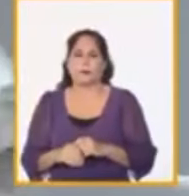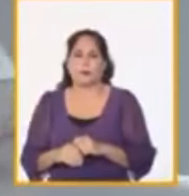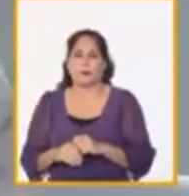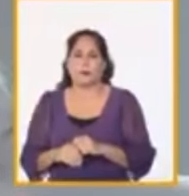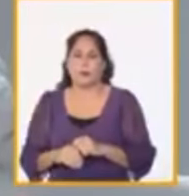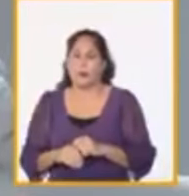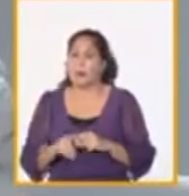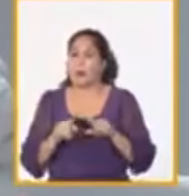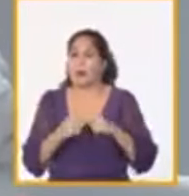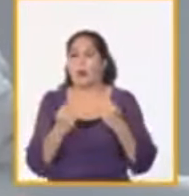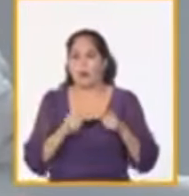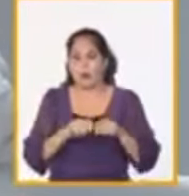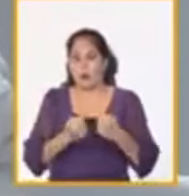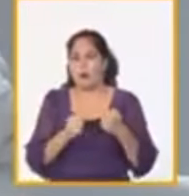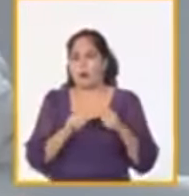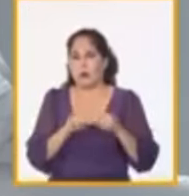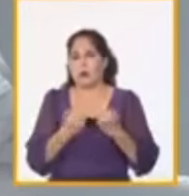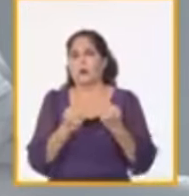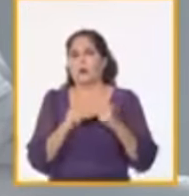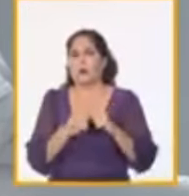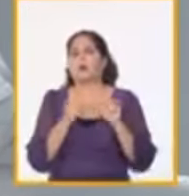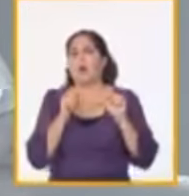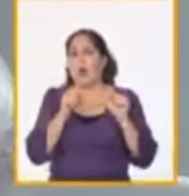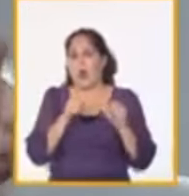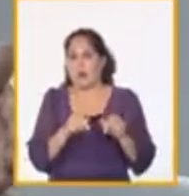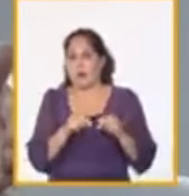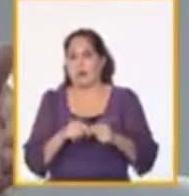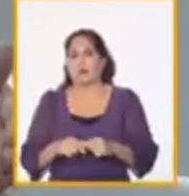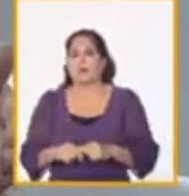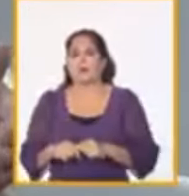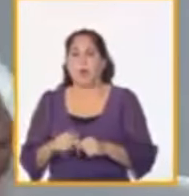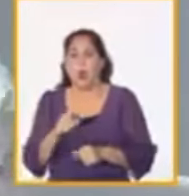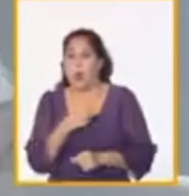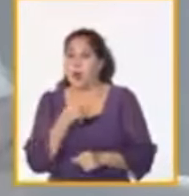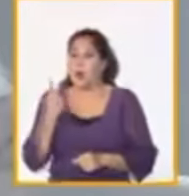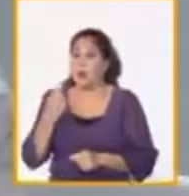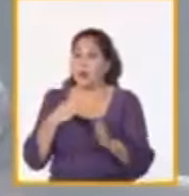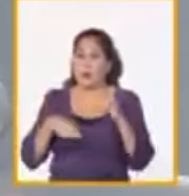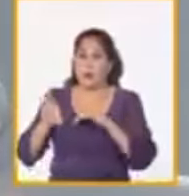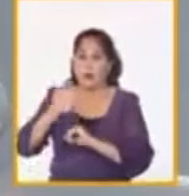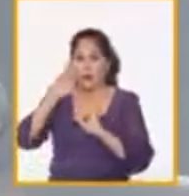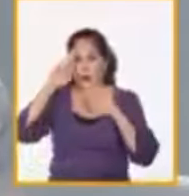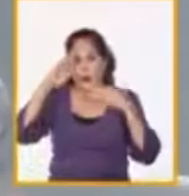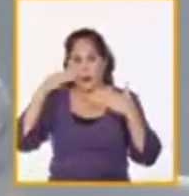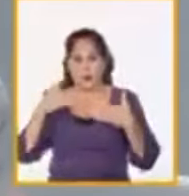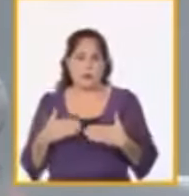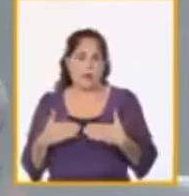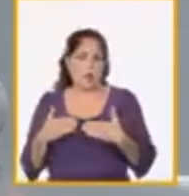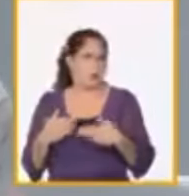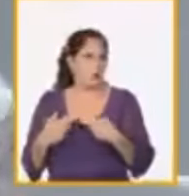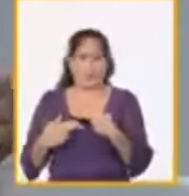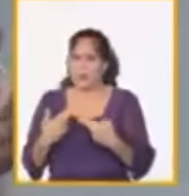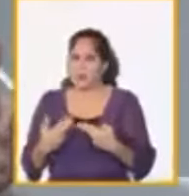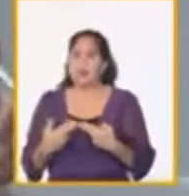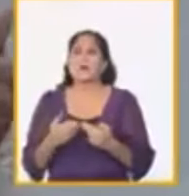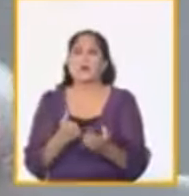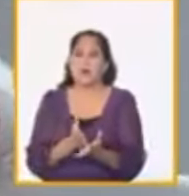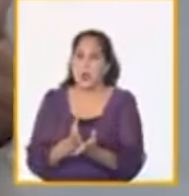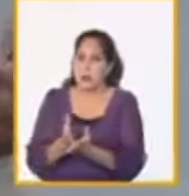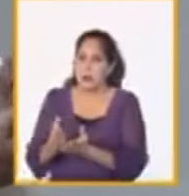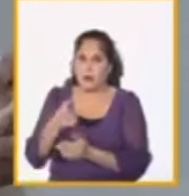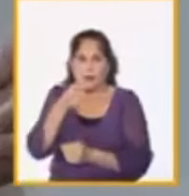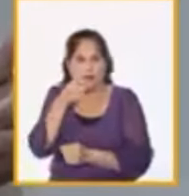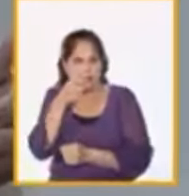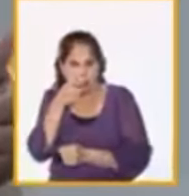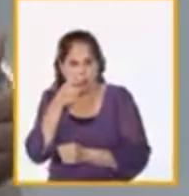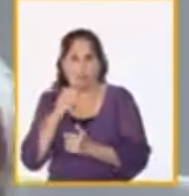con rotura de equipo y con rotura del equipo de cloración. Nosotros con el Ministerio de Salud Pública se mantiene una vigilancia, nosotros